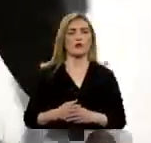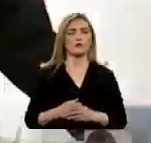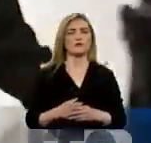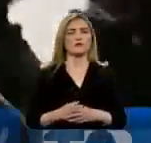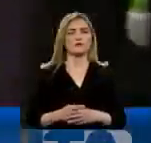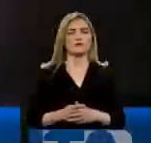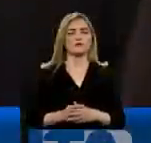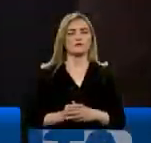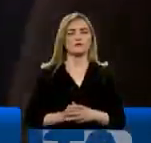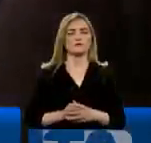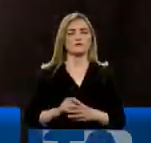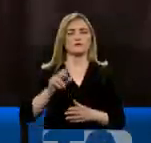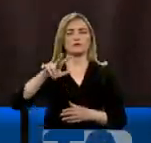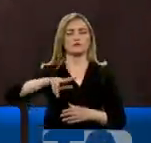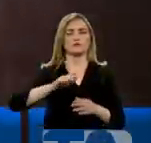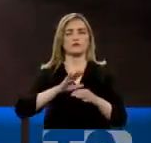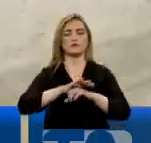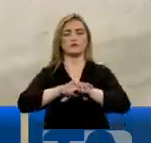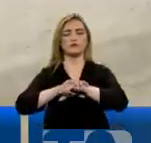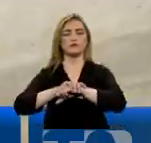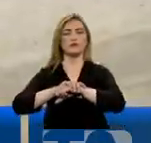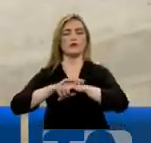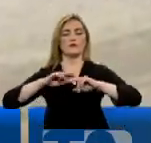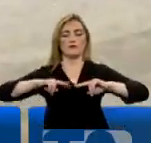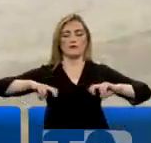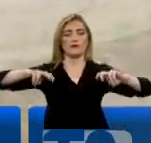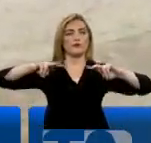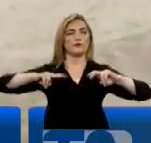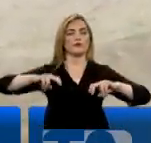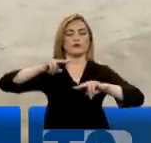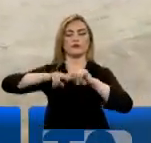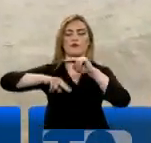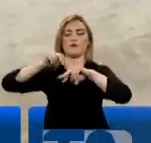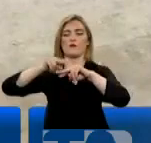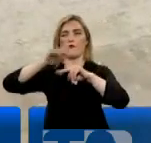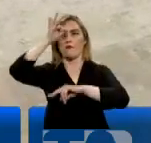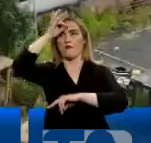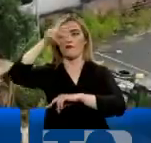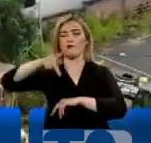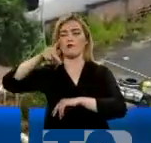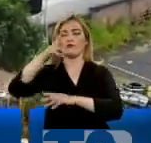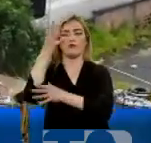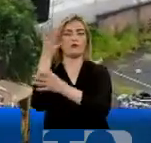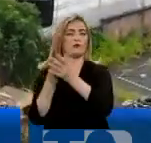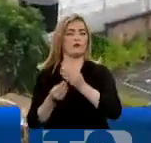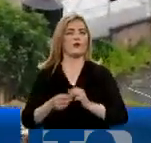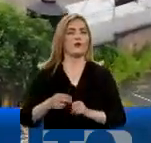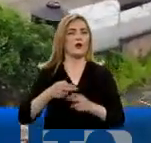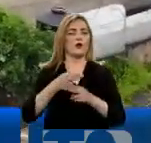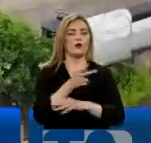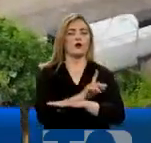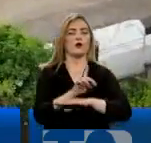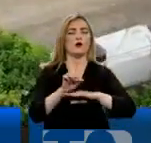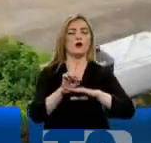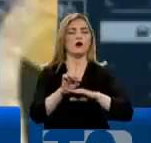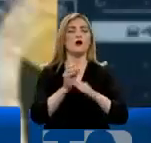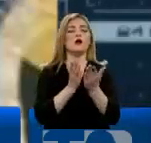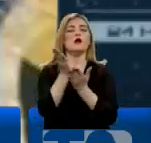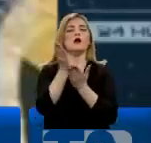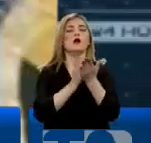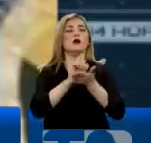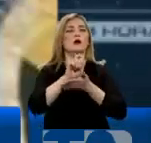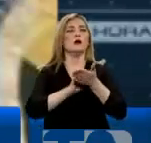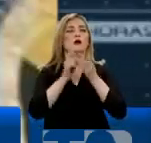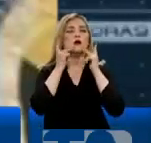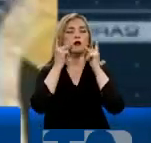Casi tres meses después de su detención dentro del caso que investiga la fallida construcción del Hospital de Pedernales, el exdirector del Servicio de